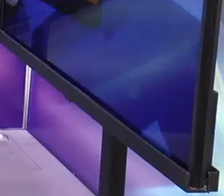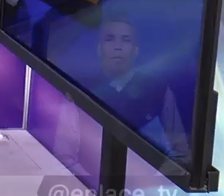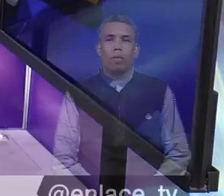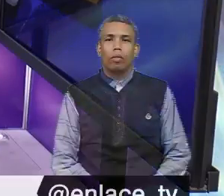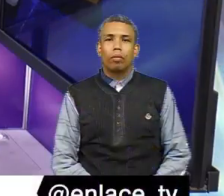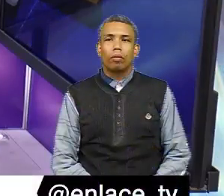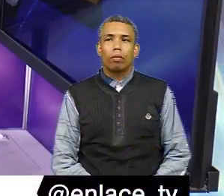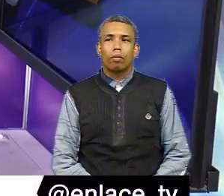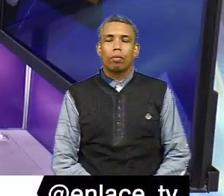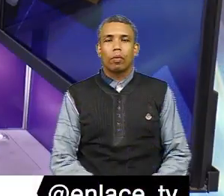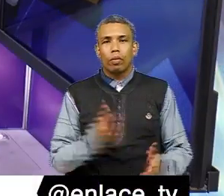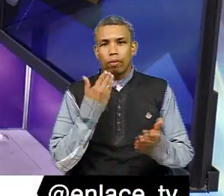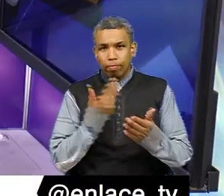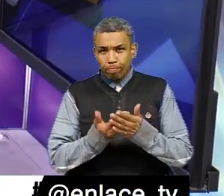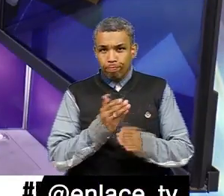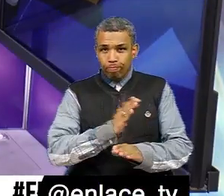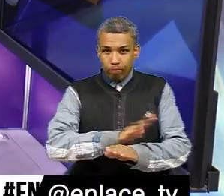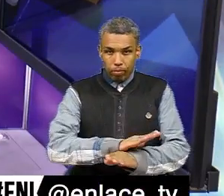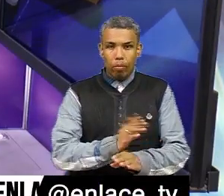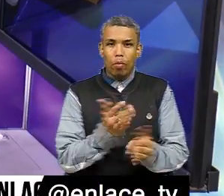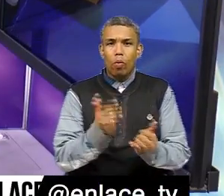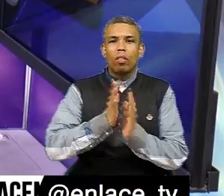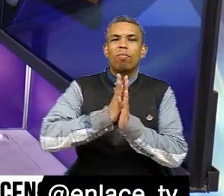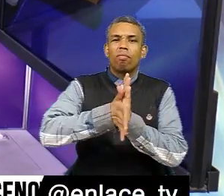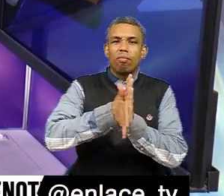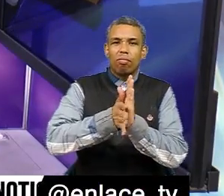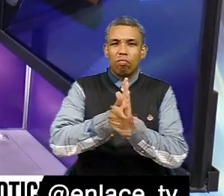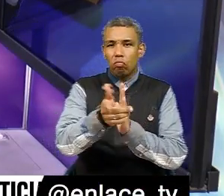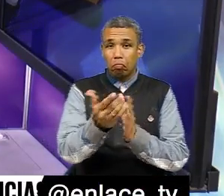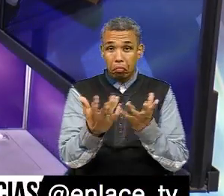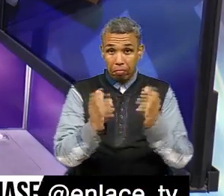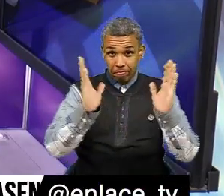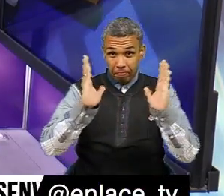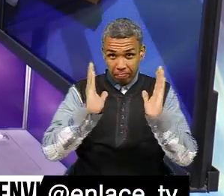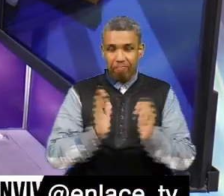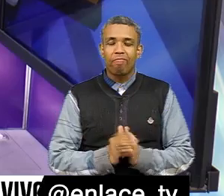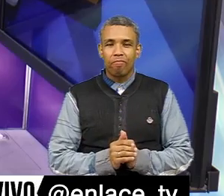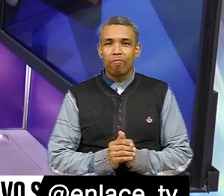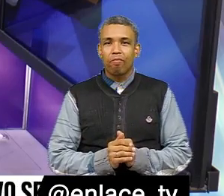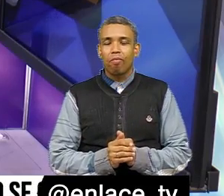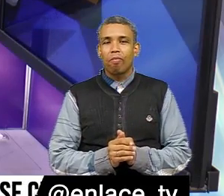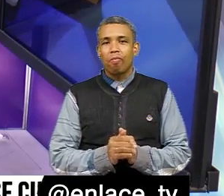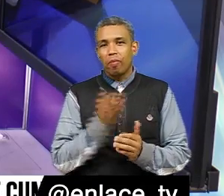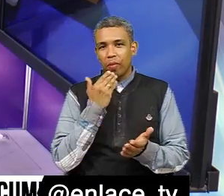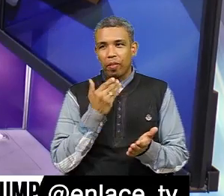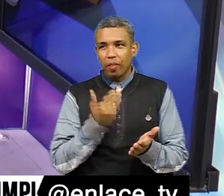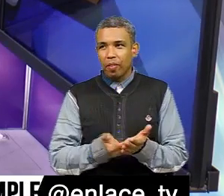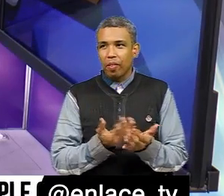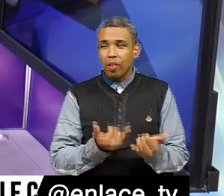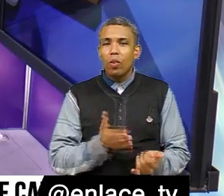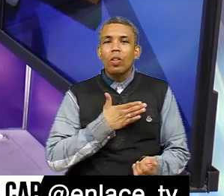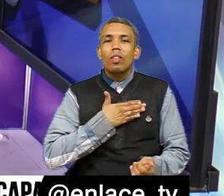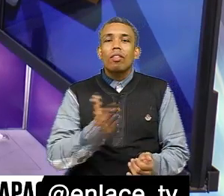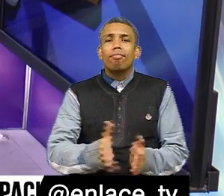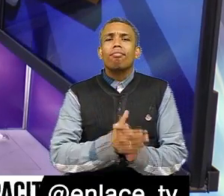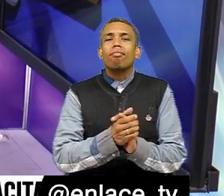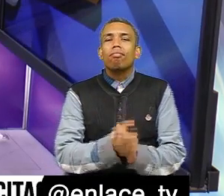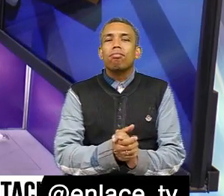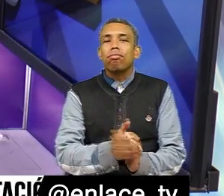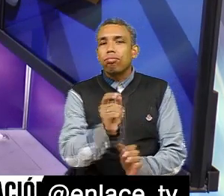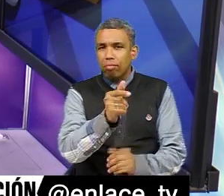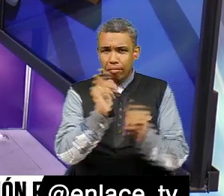Buenas tardes y bienvenidos. Esto es Enlace Noticias, lo que usted quiere ver. Gracias por acompañarnos en esta nueva emisión. Saludamos a quienes a esta hora